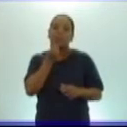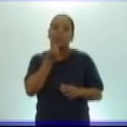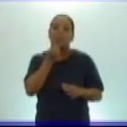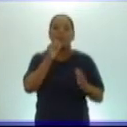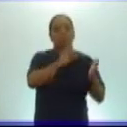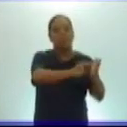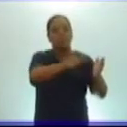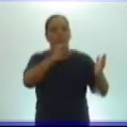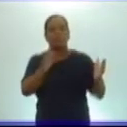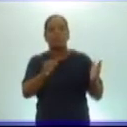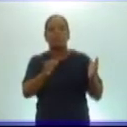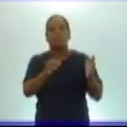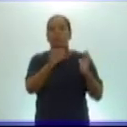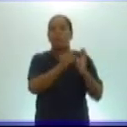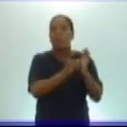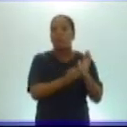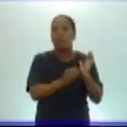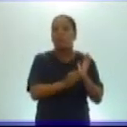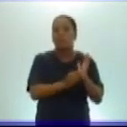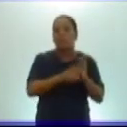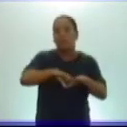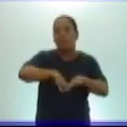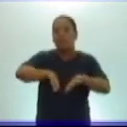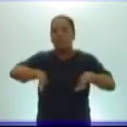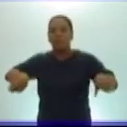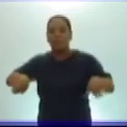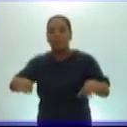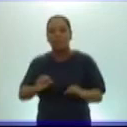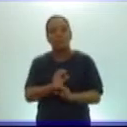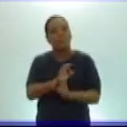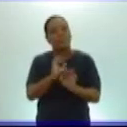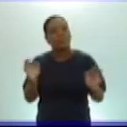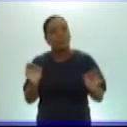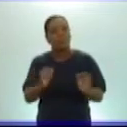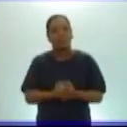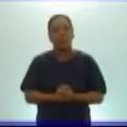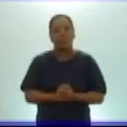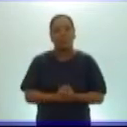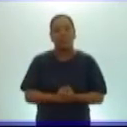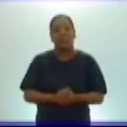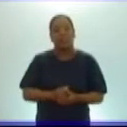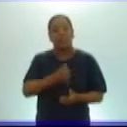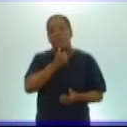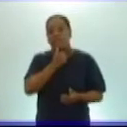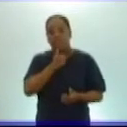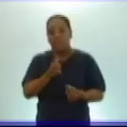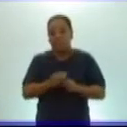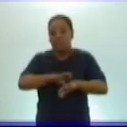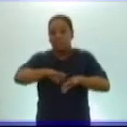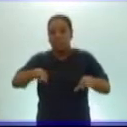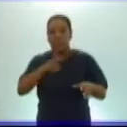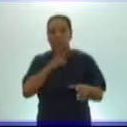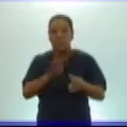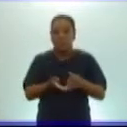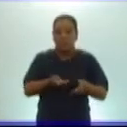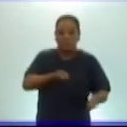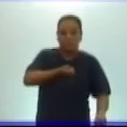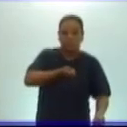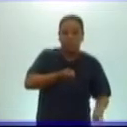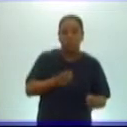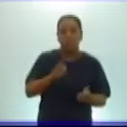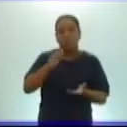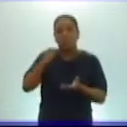decantación simple, que como les dije, consiste en trasvasar el líquido a otro recipiente y de esta forma nos quedan separados los